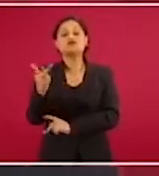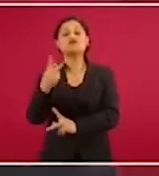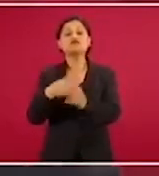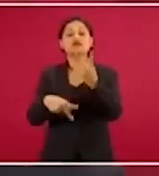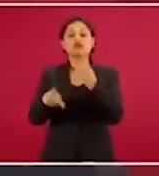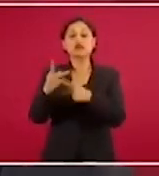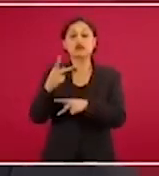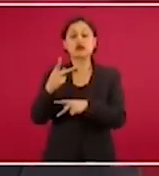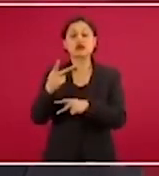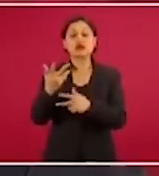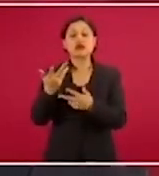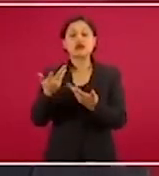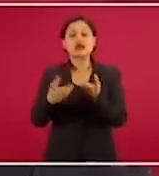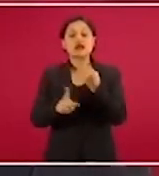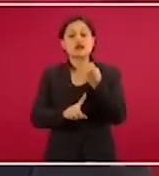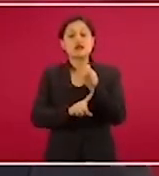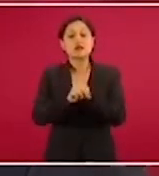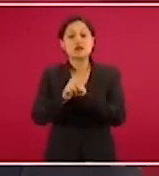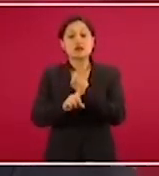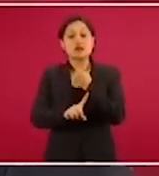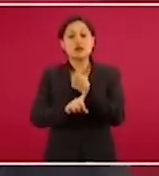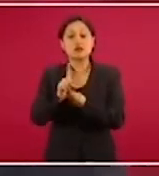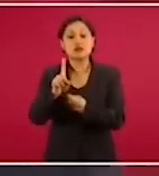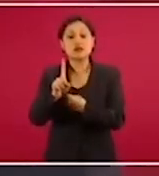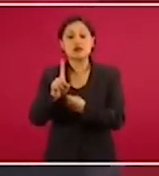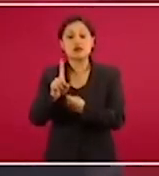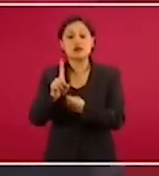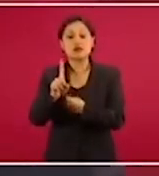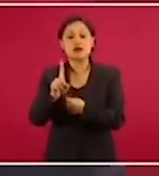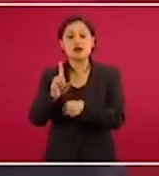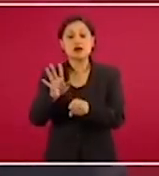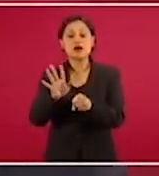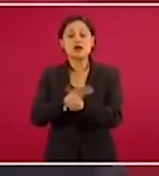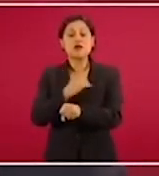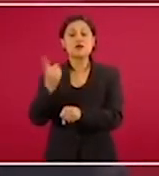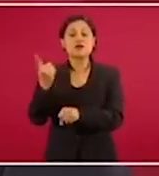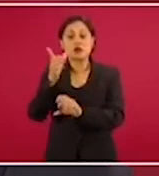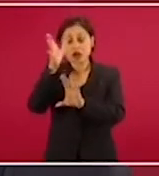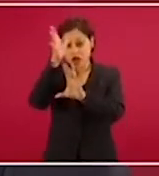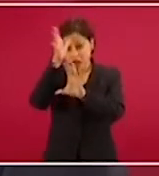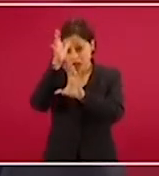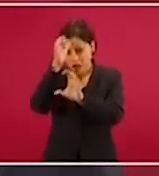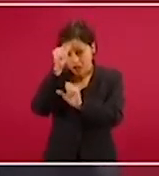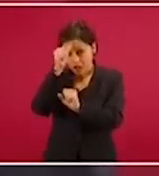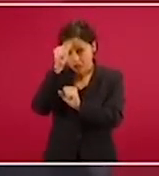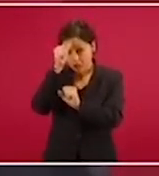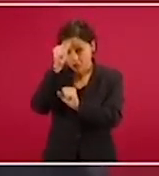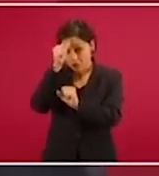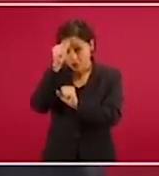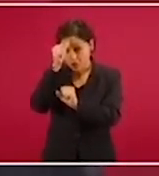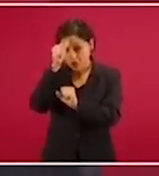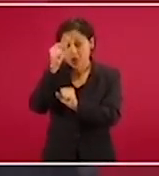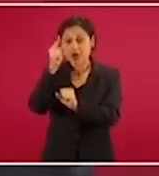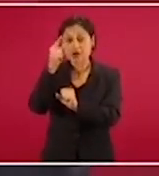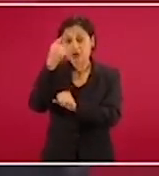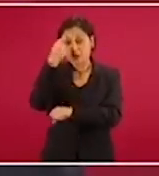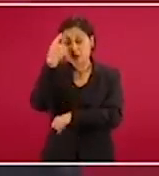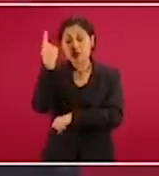el que no hubo acuerdo en la OPEP para reducir la producción